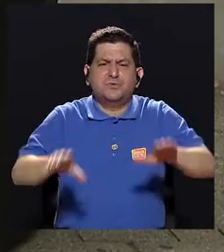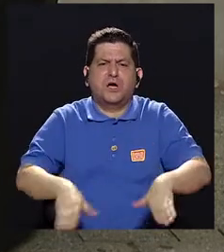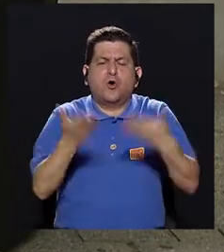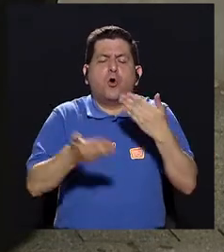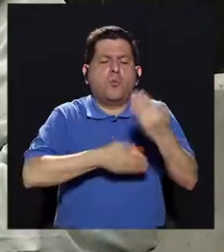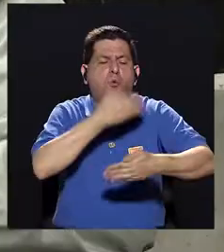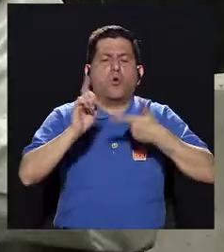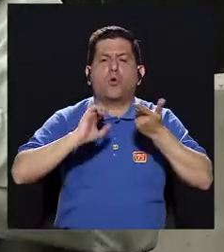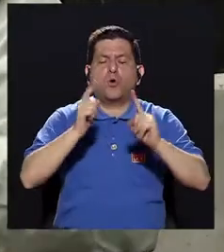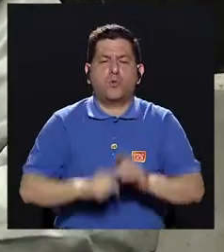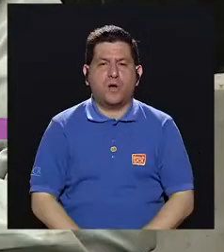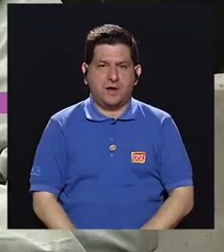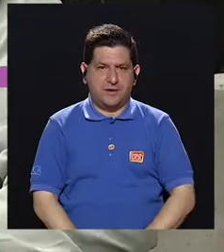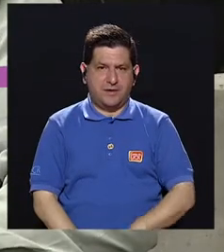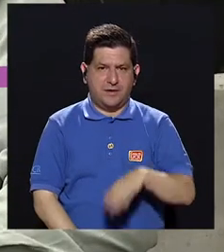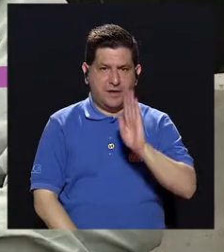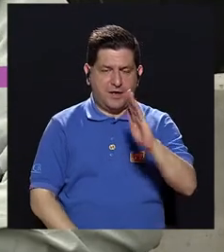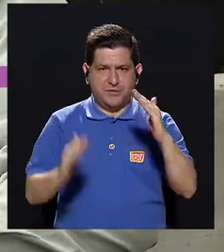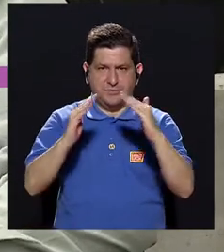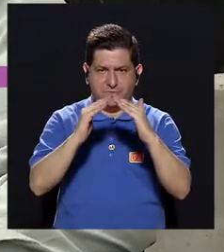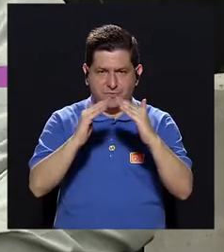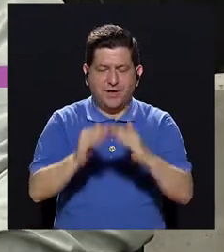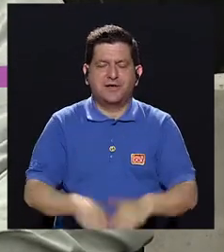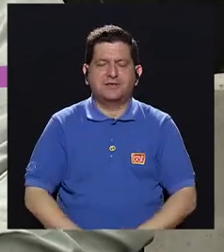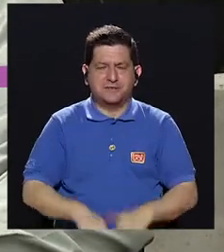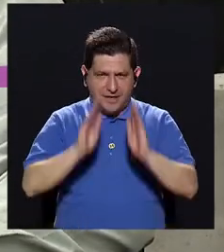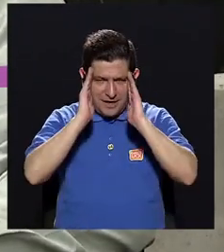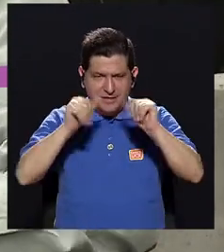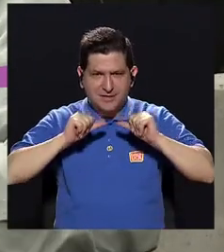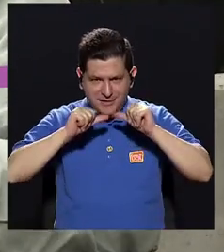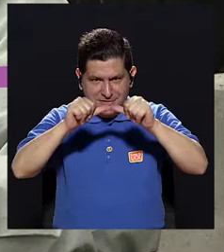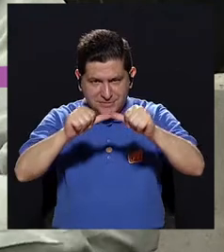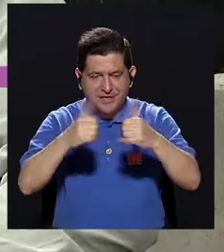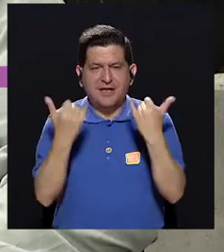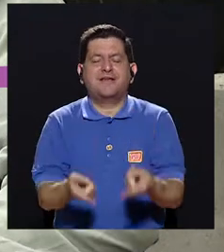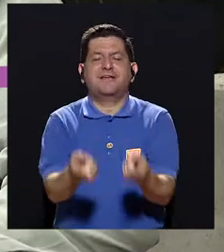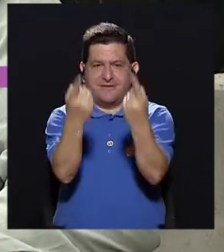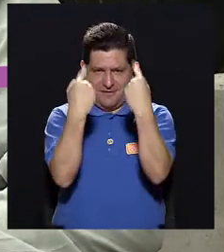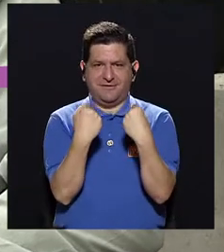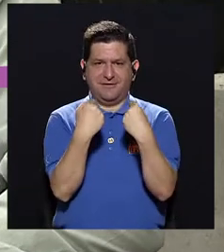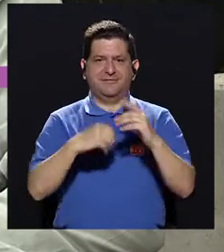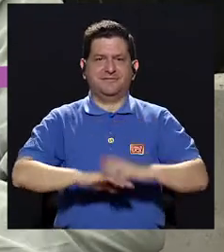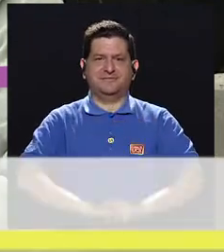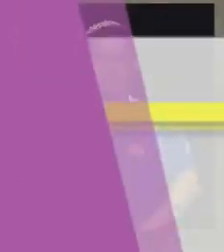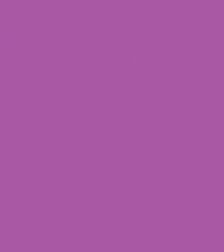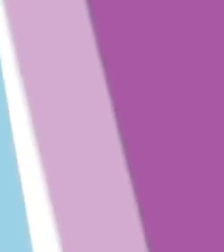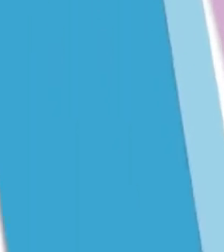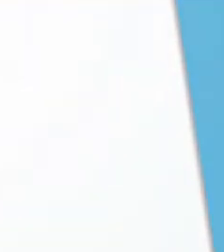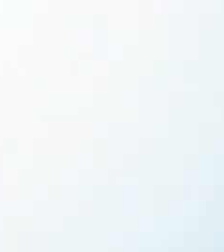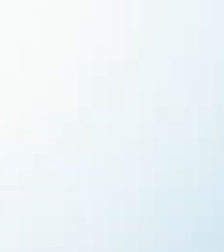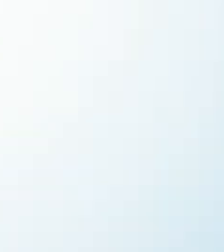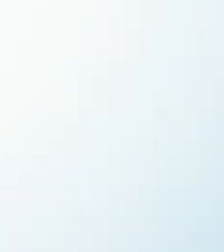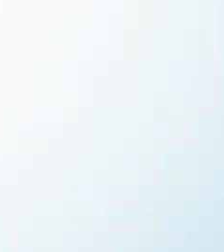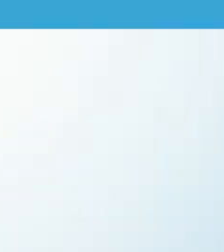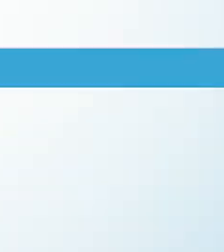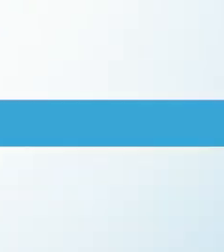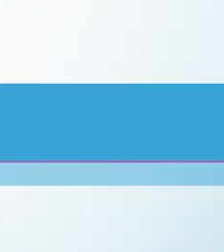qué procesos lleva. Así es que en sus hogares quédense con nosotros y pronto regresamos.